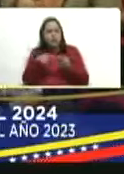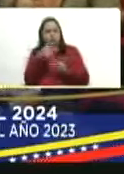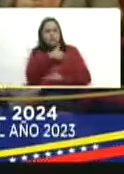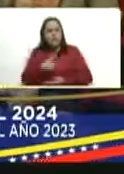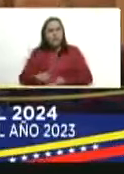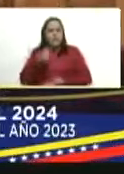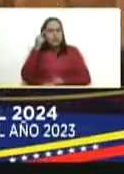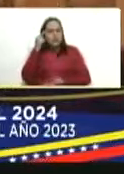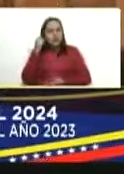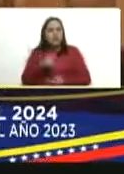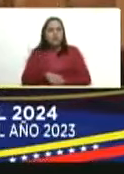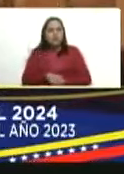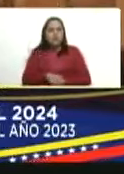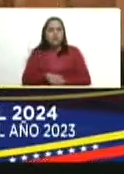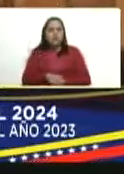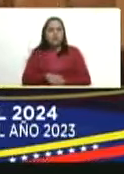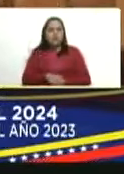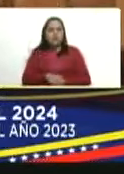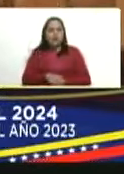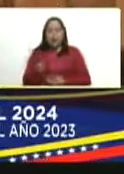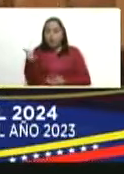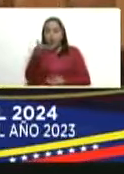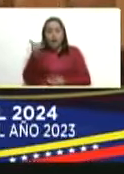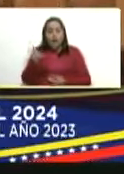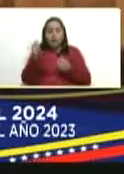ustedes en sus manos tienen todo el poder.